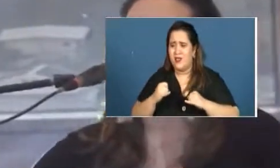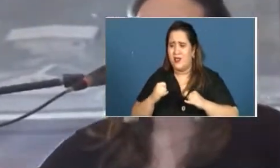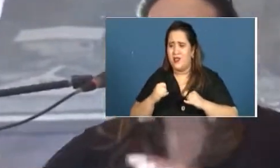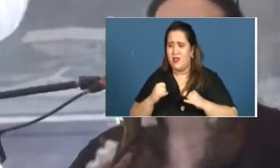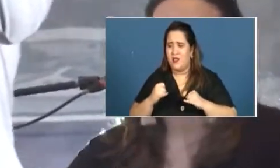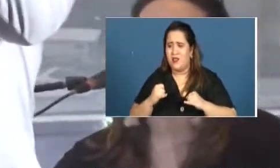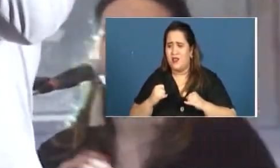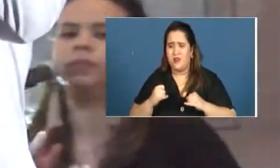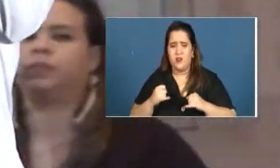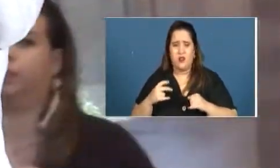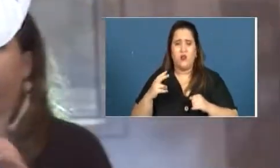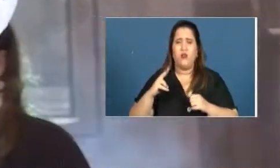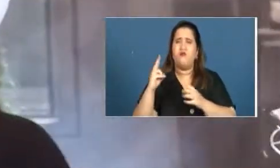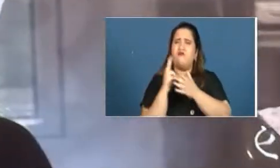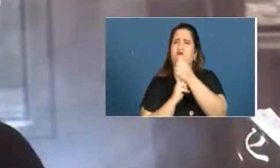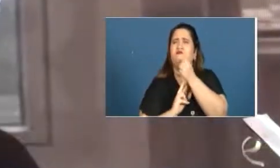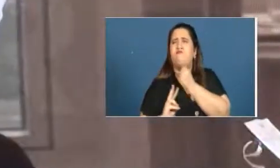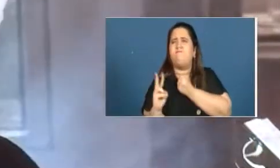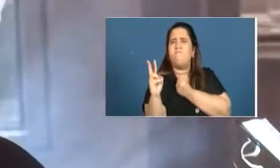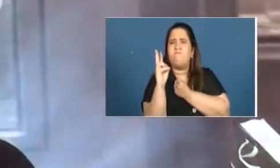entre nosotros